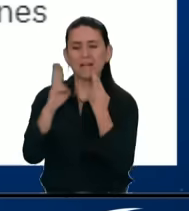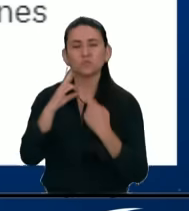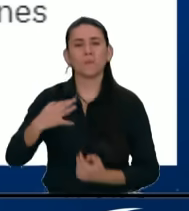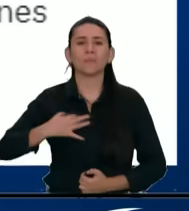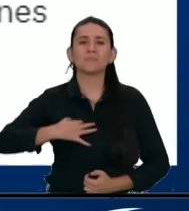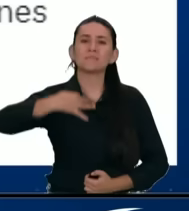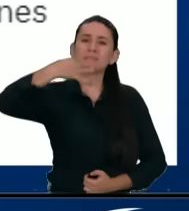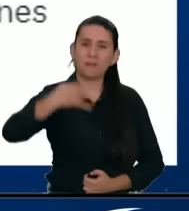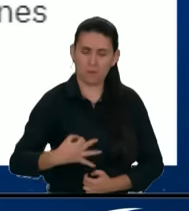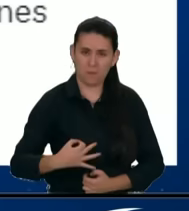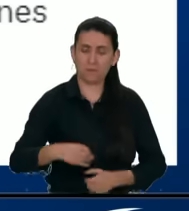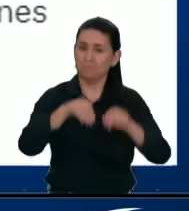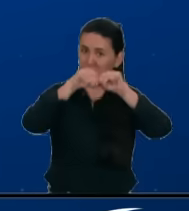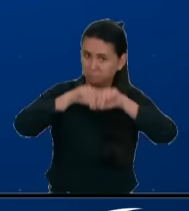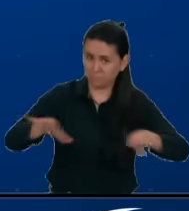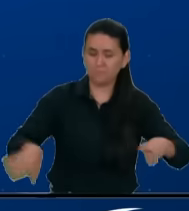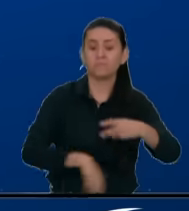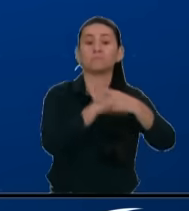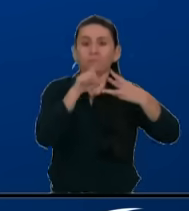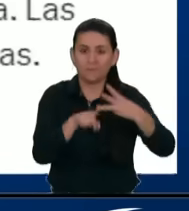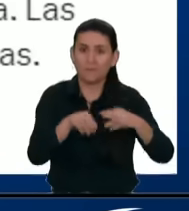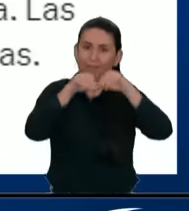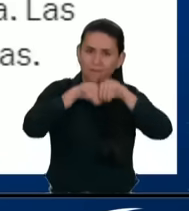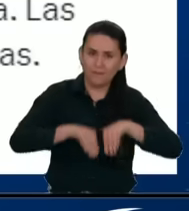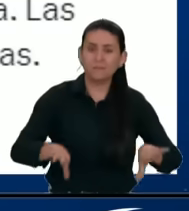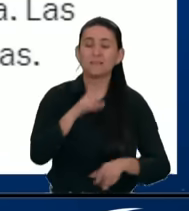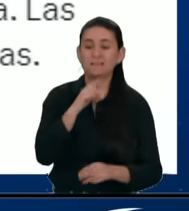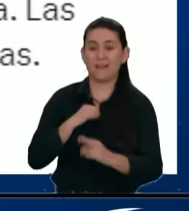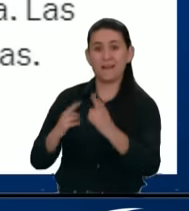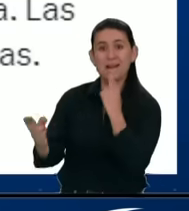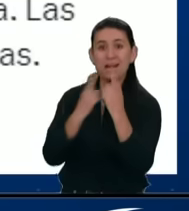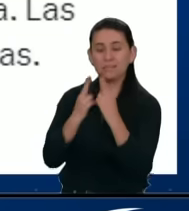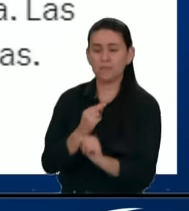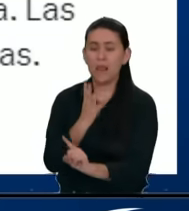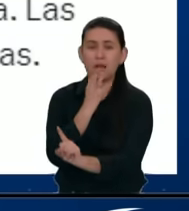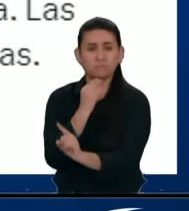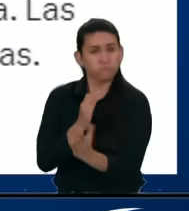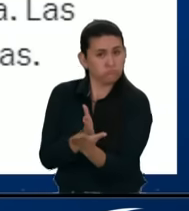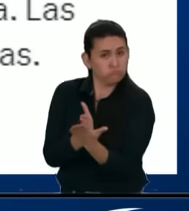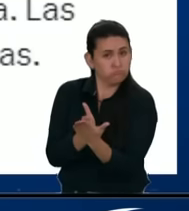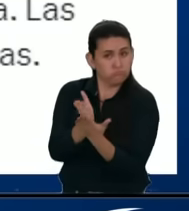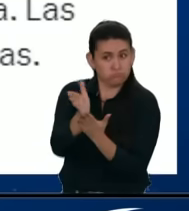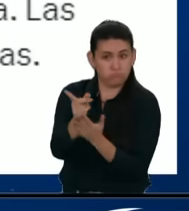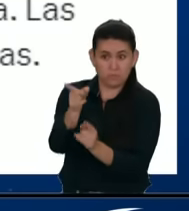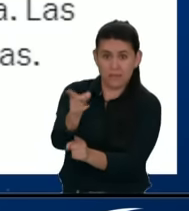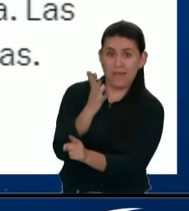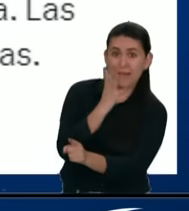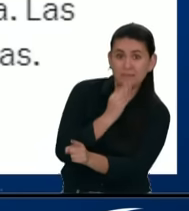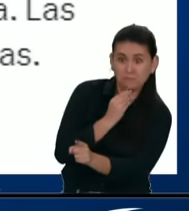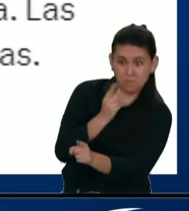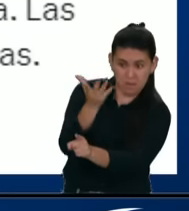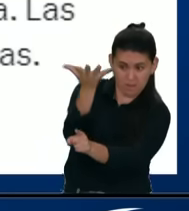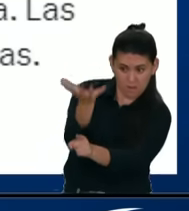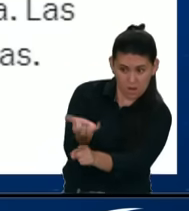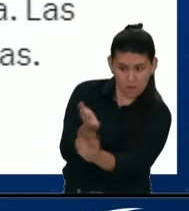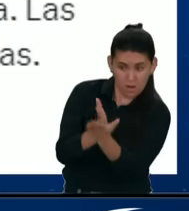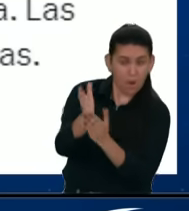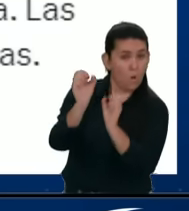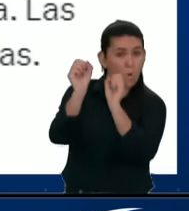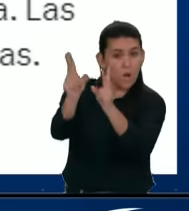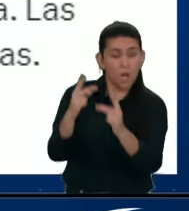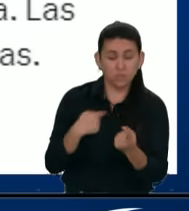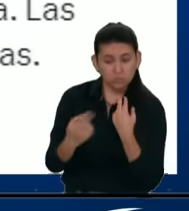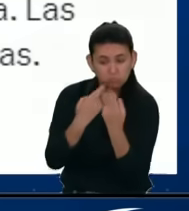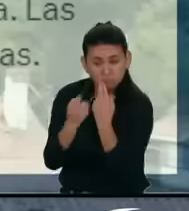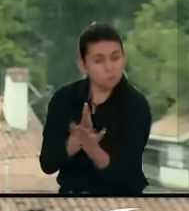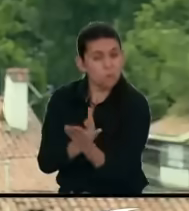un tercer trino escribe: las relaciones con Israel se mantendrán si ese país así lo desea. Bajo